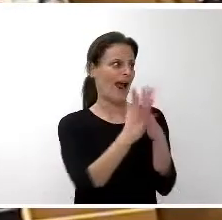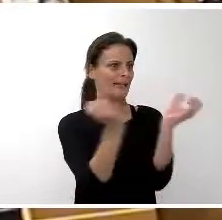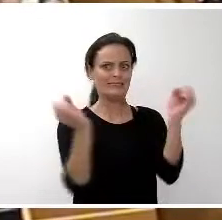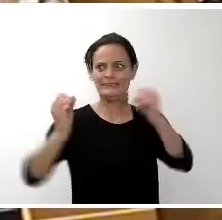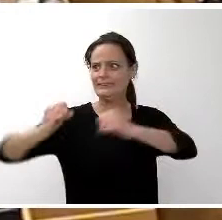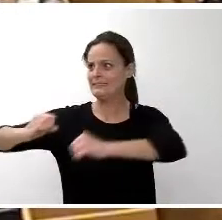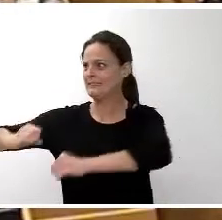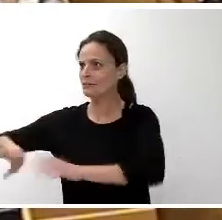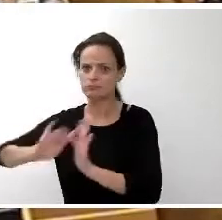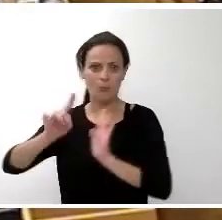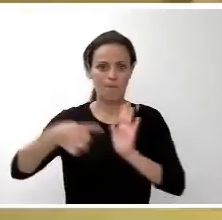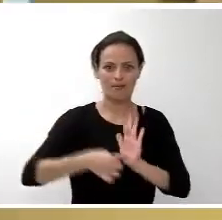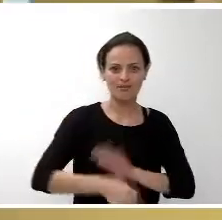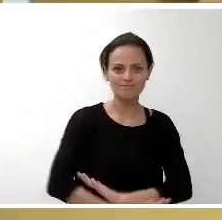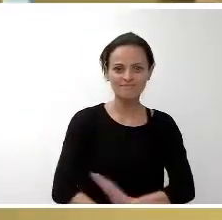Gracias.